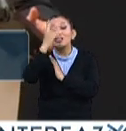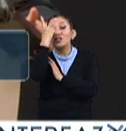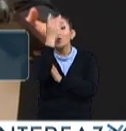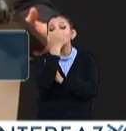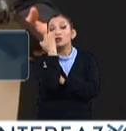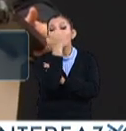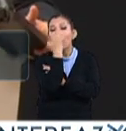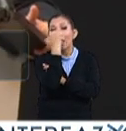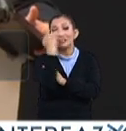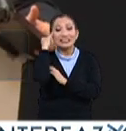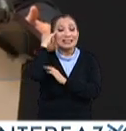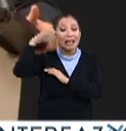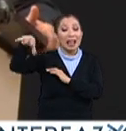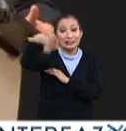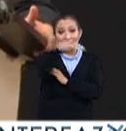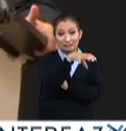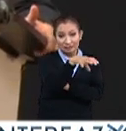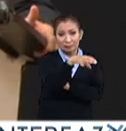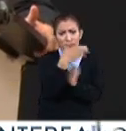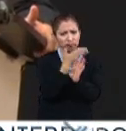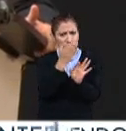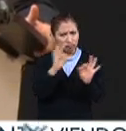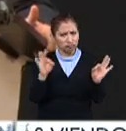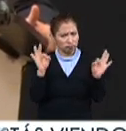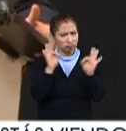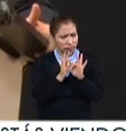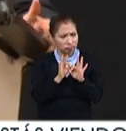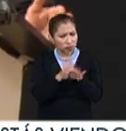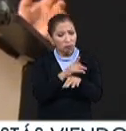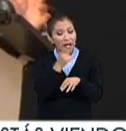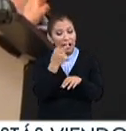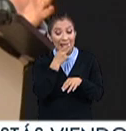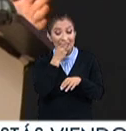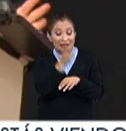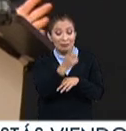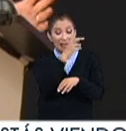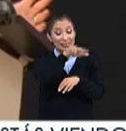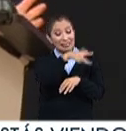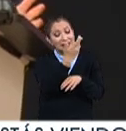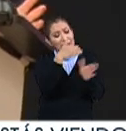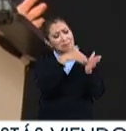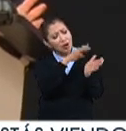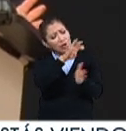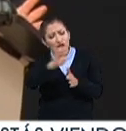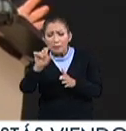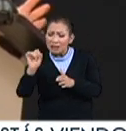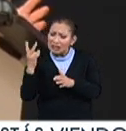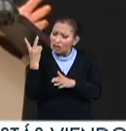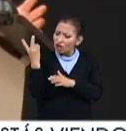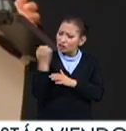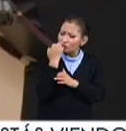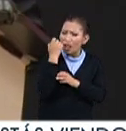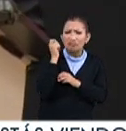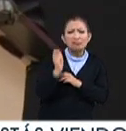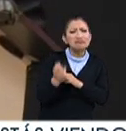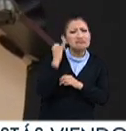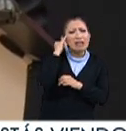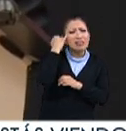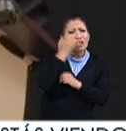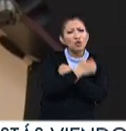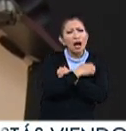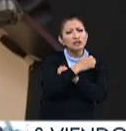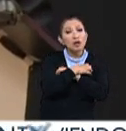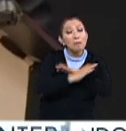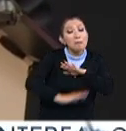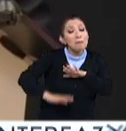13.422 escuelas indígenas. Es muy importante porque cuando hablamos de 13.422 escuelas indígenas de